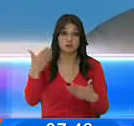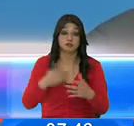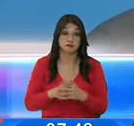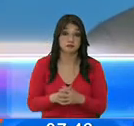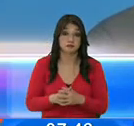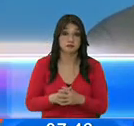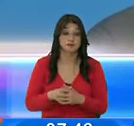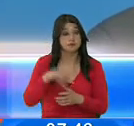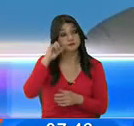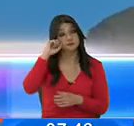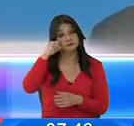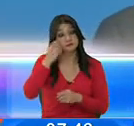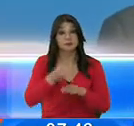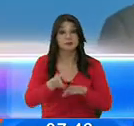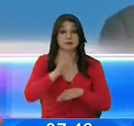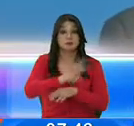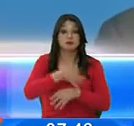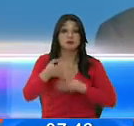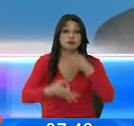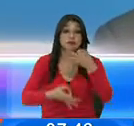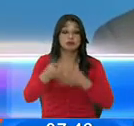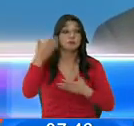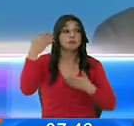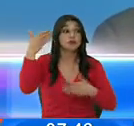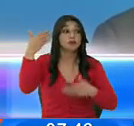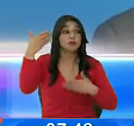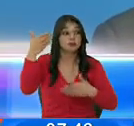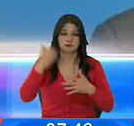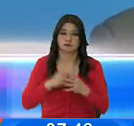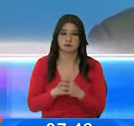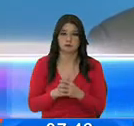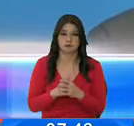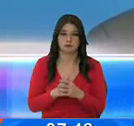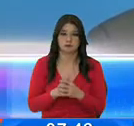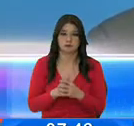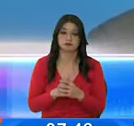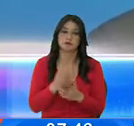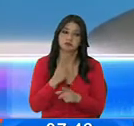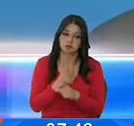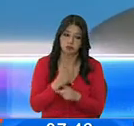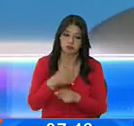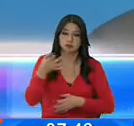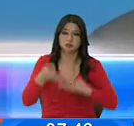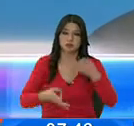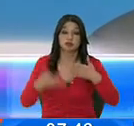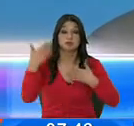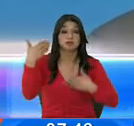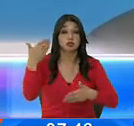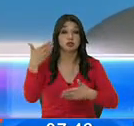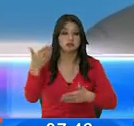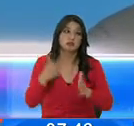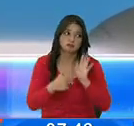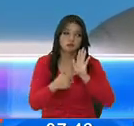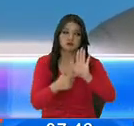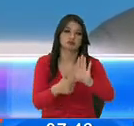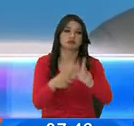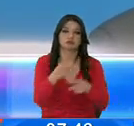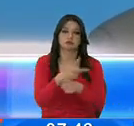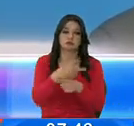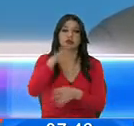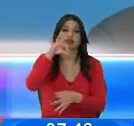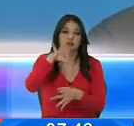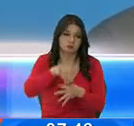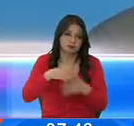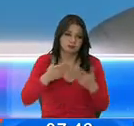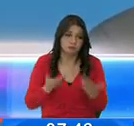no nos olvidemos que las asambleas de juicios políticos y dentro de ese ámbito el juicio político es evidente que el concejo nacional electoral